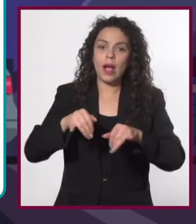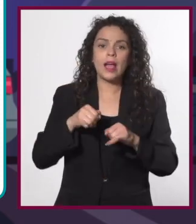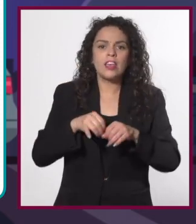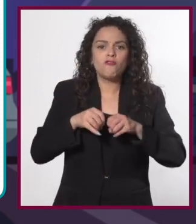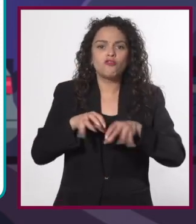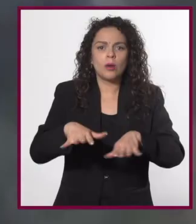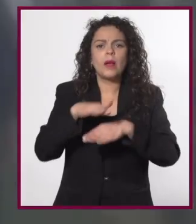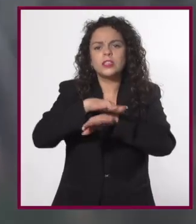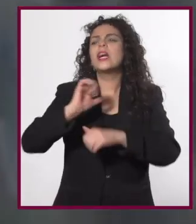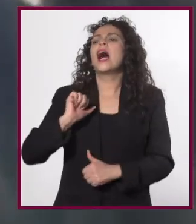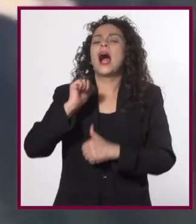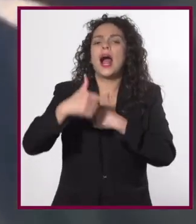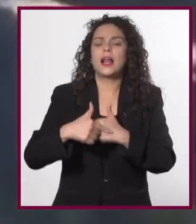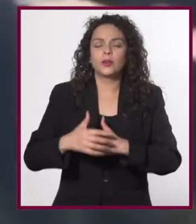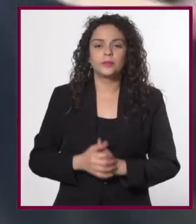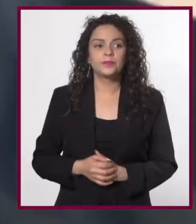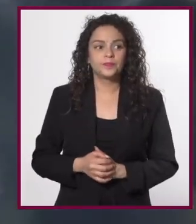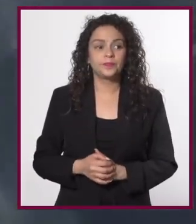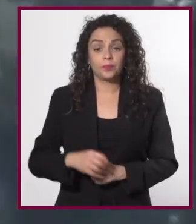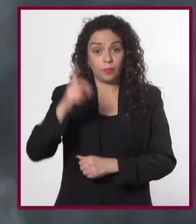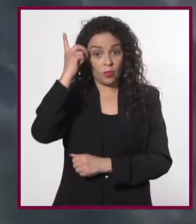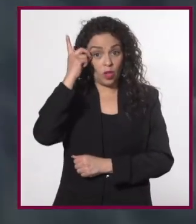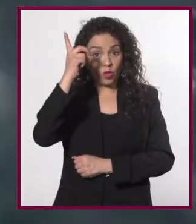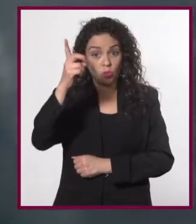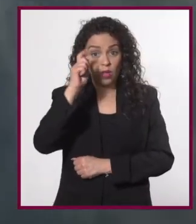sobre un evento. Para el dueño de la placa